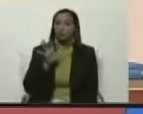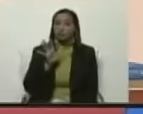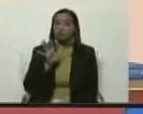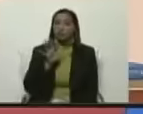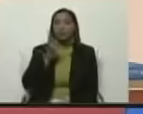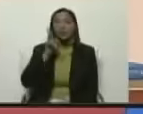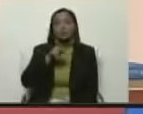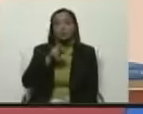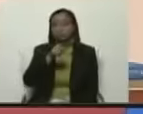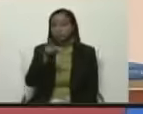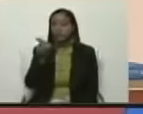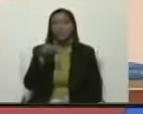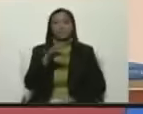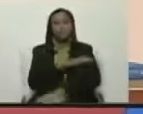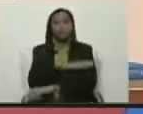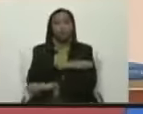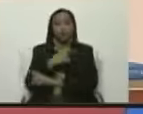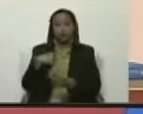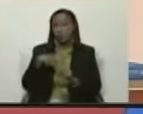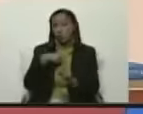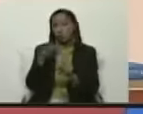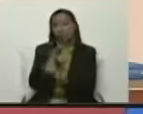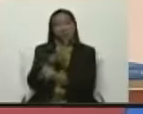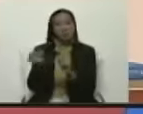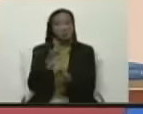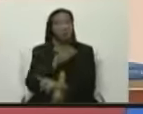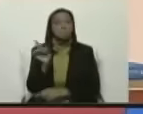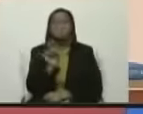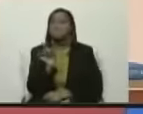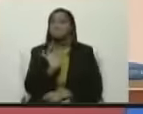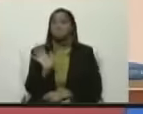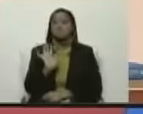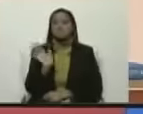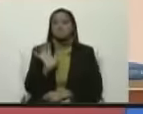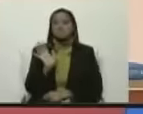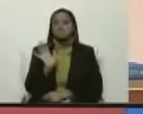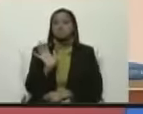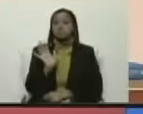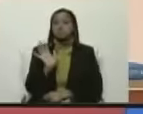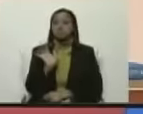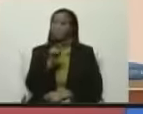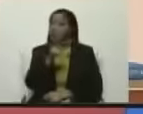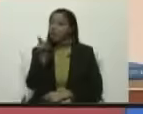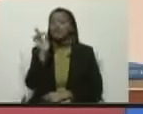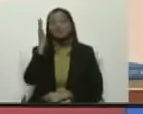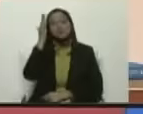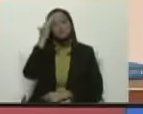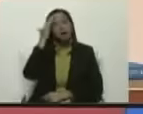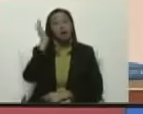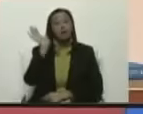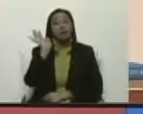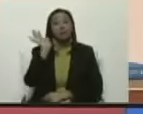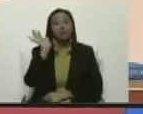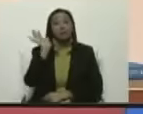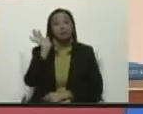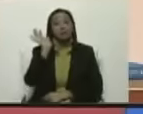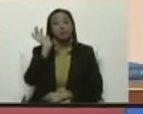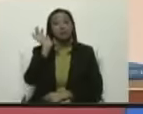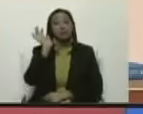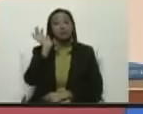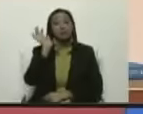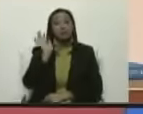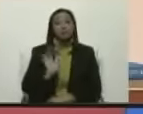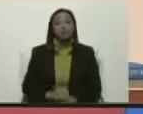oposición. No los hemos maltratado cuando son oposición. Y ellos saben, para que tú veas, que